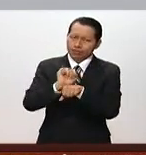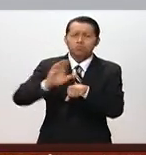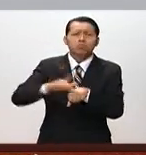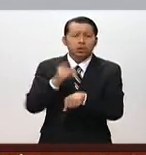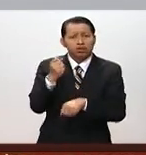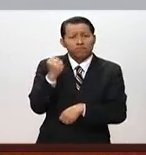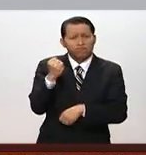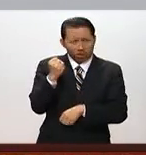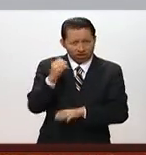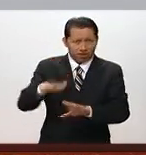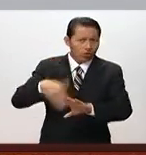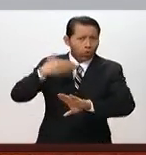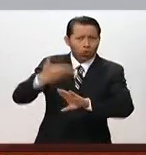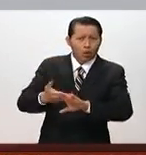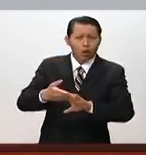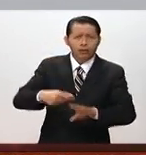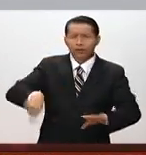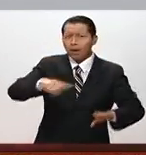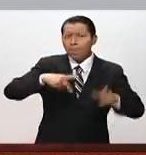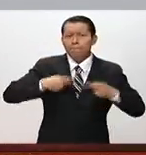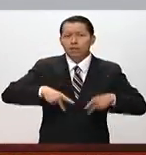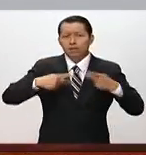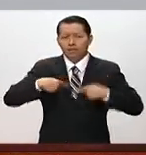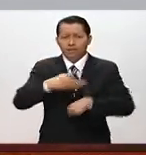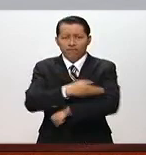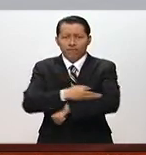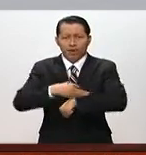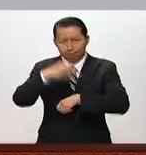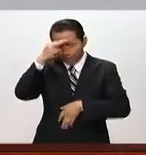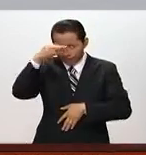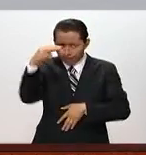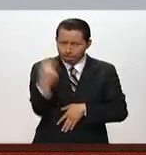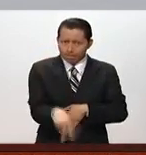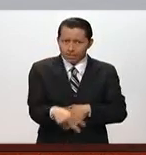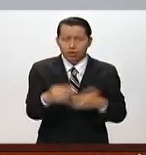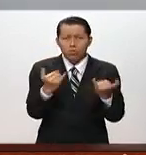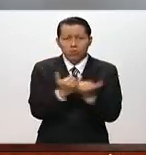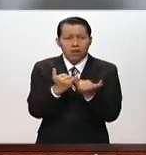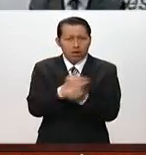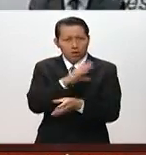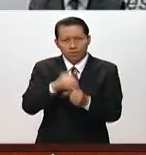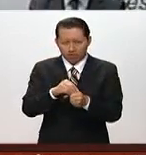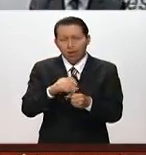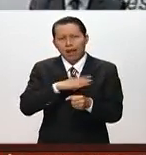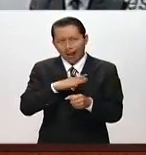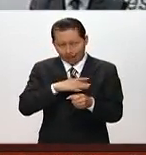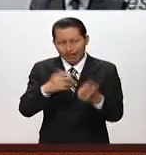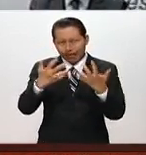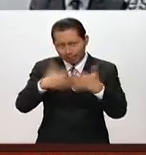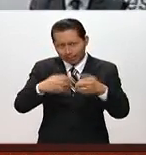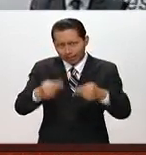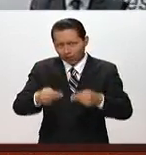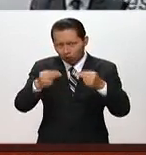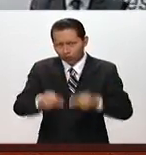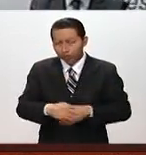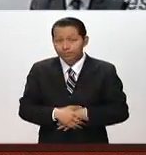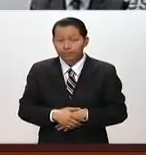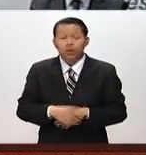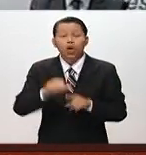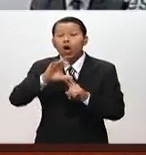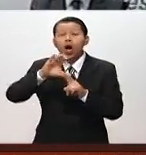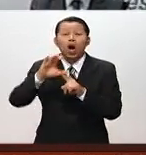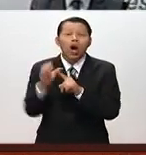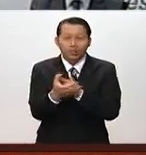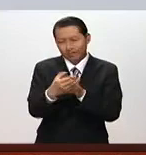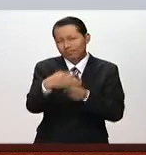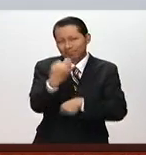golpe para las familias mexicanas y a toda la cadena productiva. Al comparecer ante la Comisión Permanente del